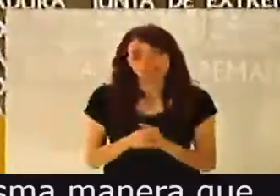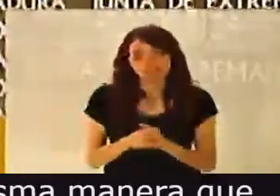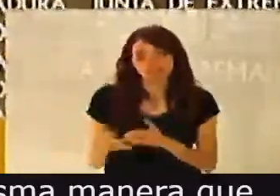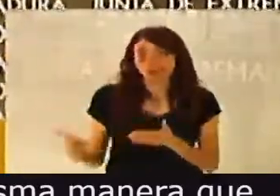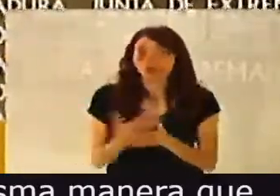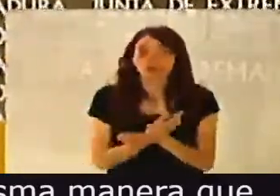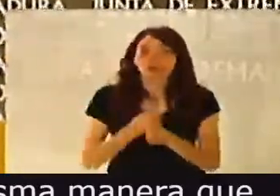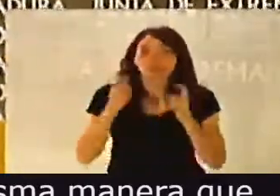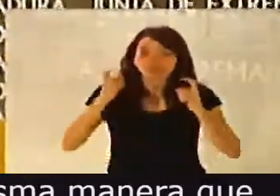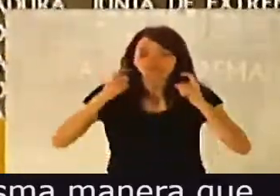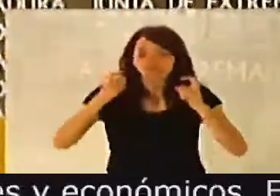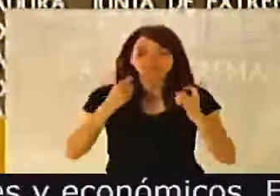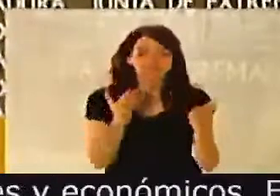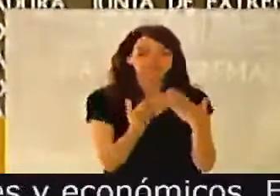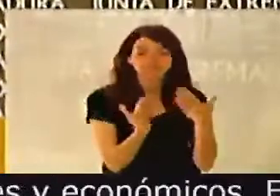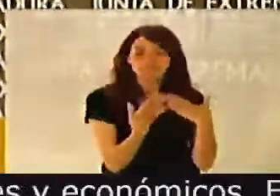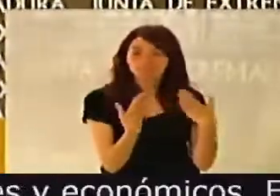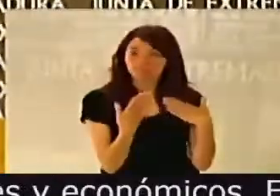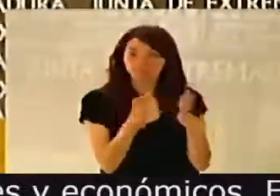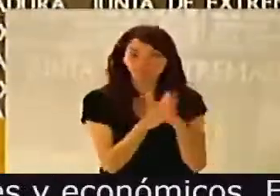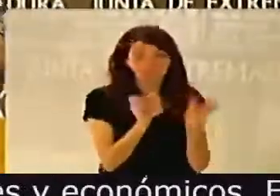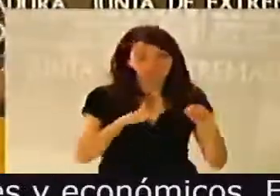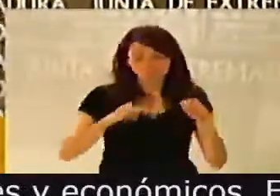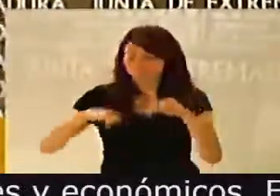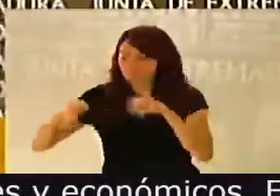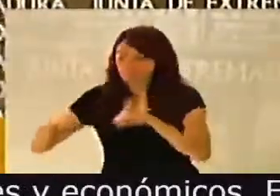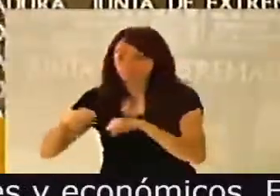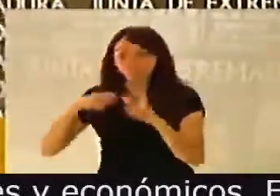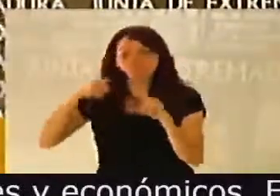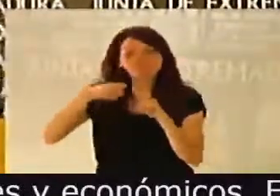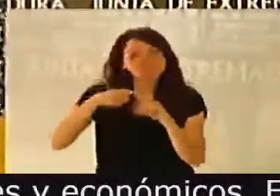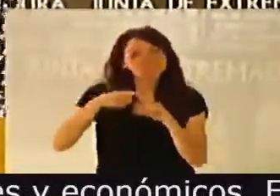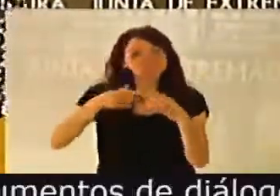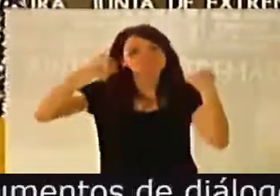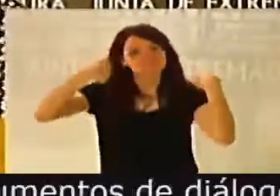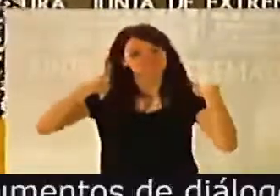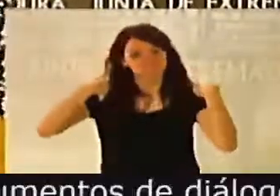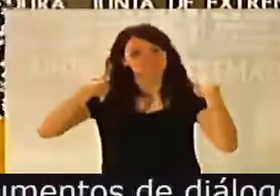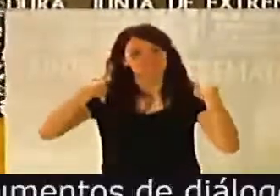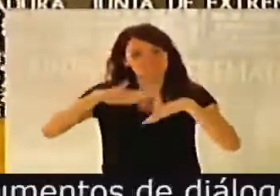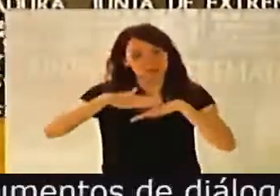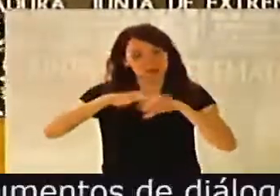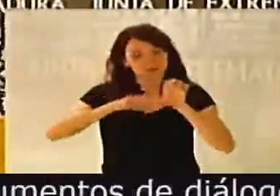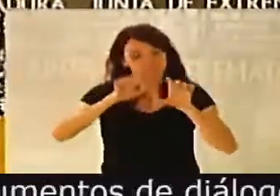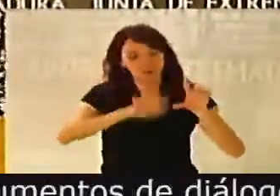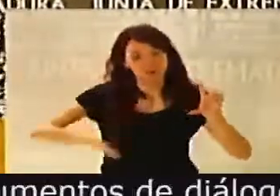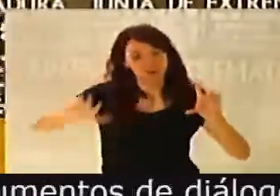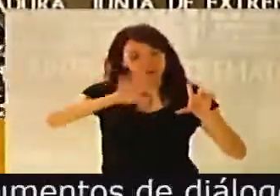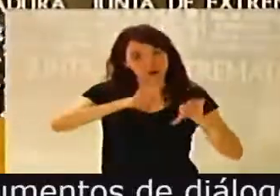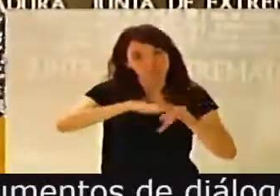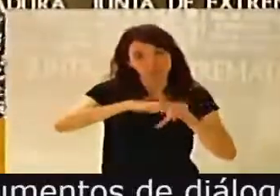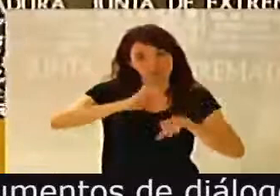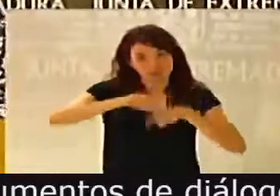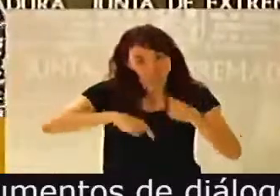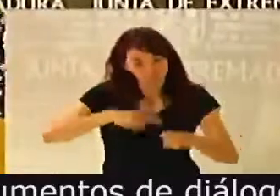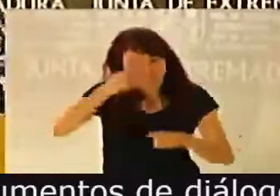diálogo posibles que tenemos con quienes construyen Extremadura para que las decisiones del Gobierno estén mejor tomadas. De ahí,